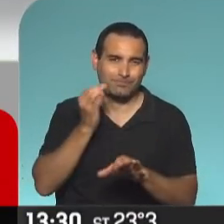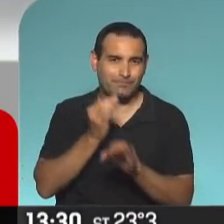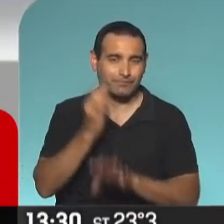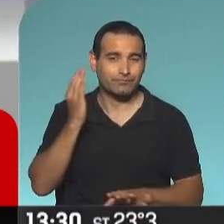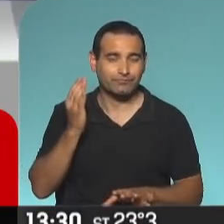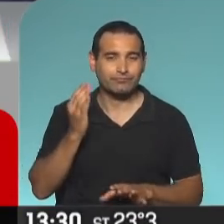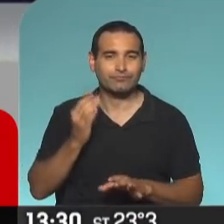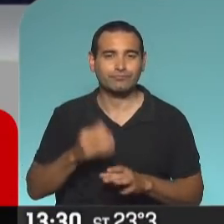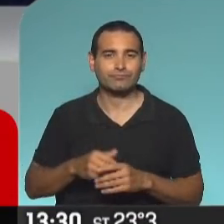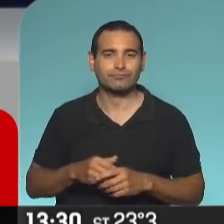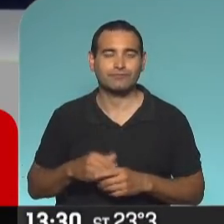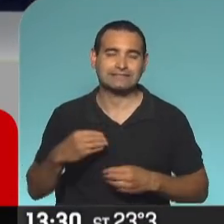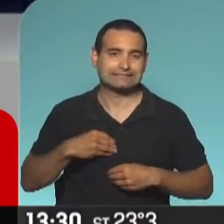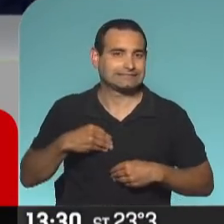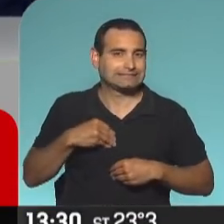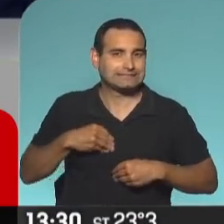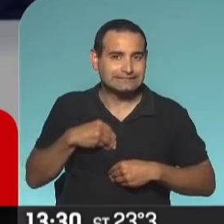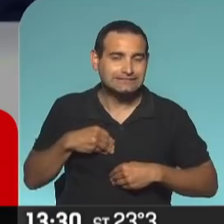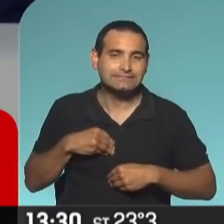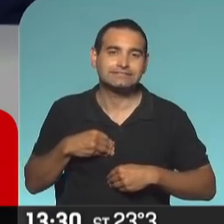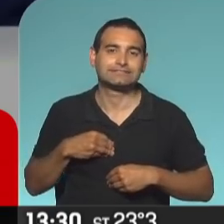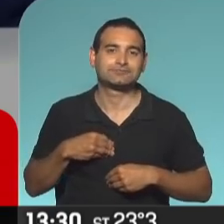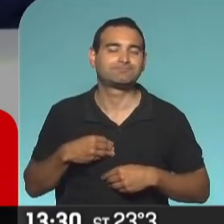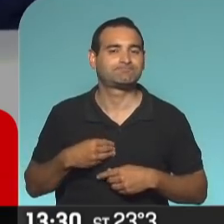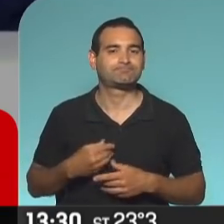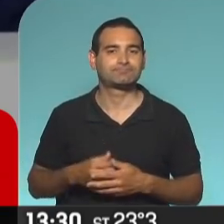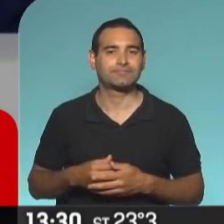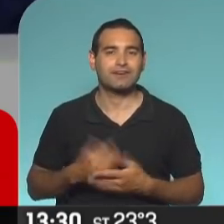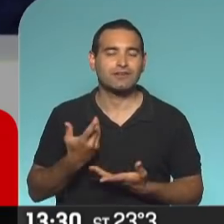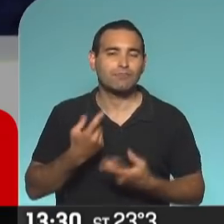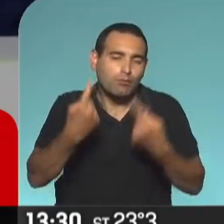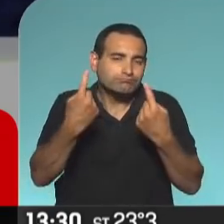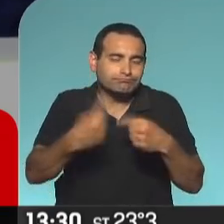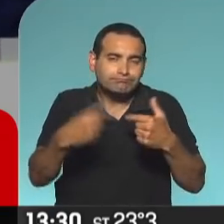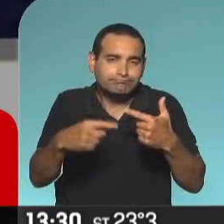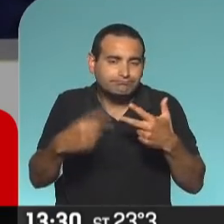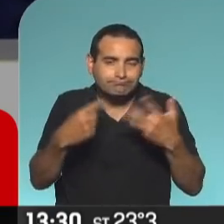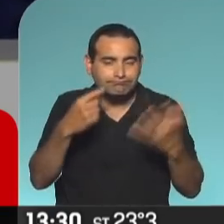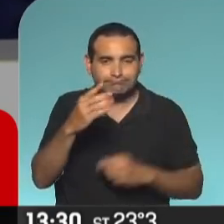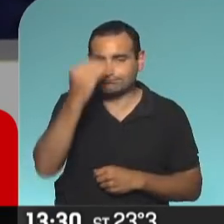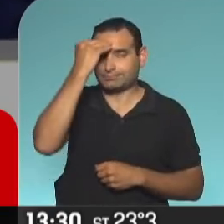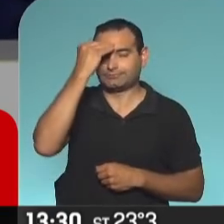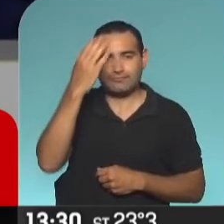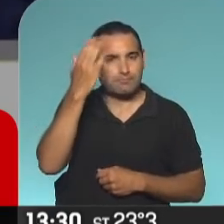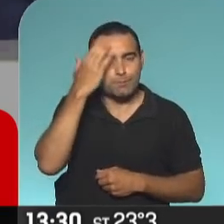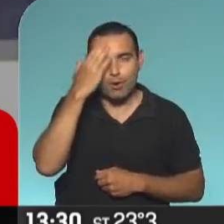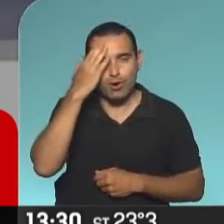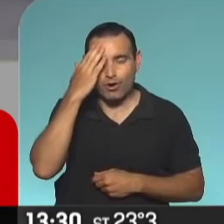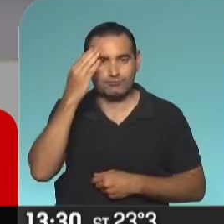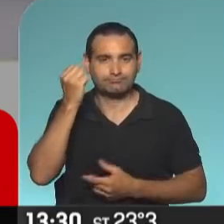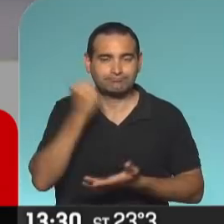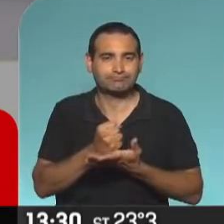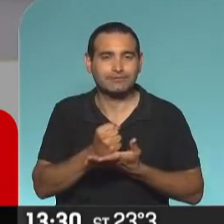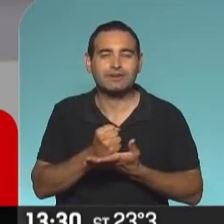lo vivimos, lo sentimos, lo sufrimos y son cosas que van a quedar siempre en el recuerdo, en la retina, y veníamos